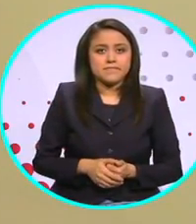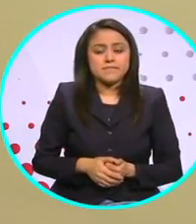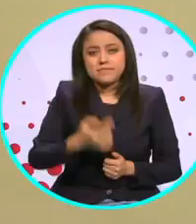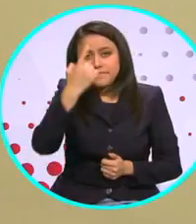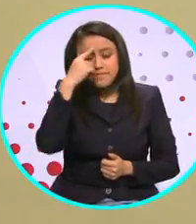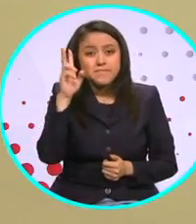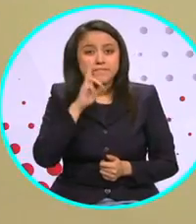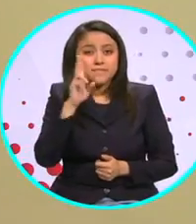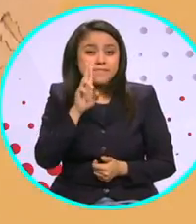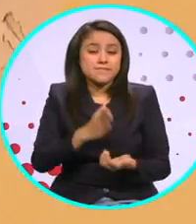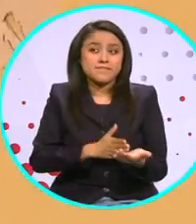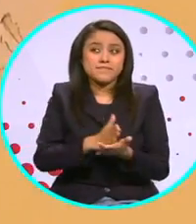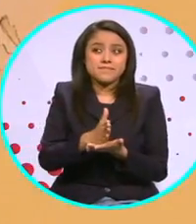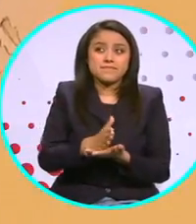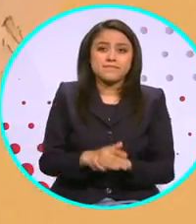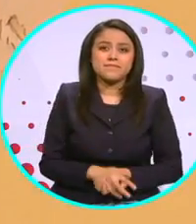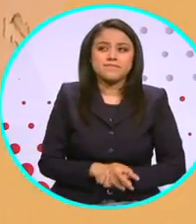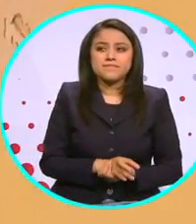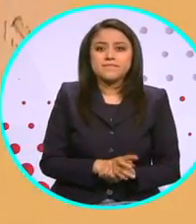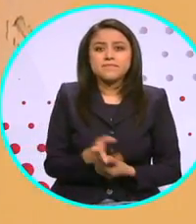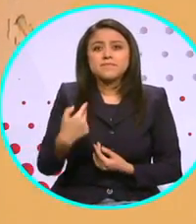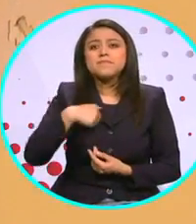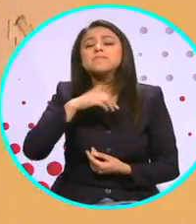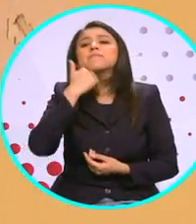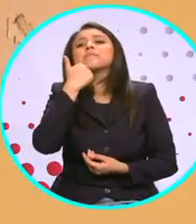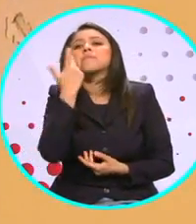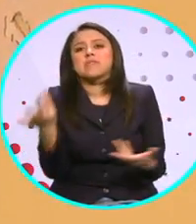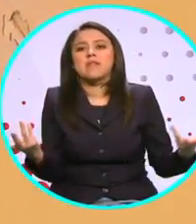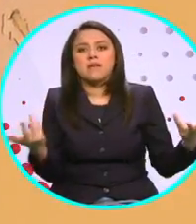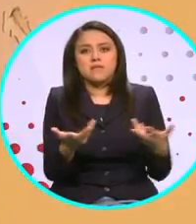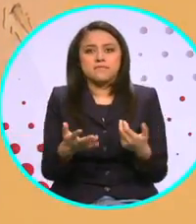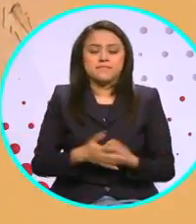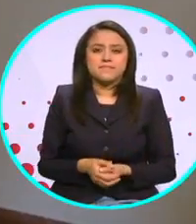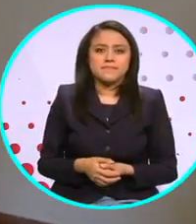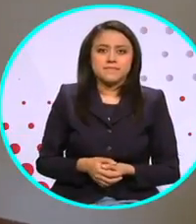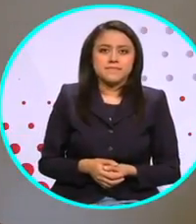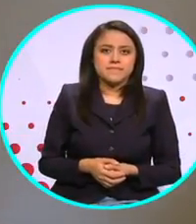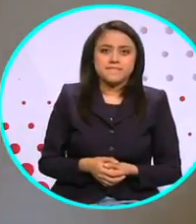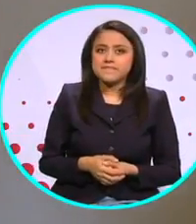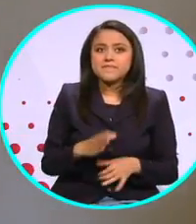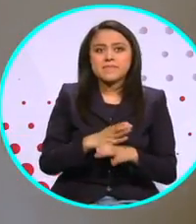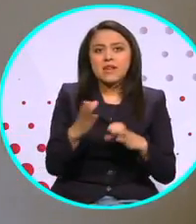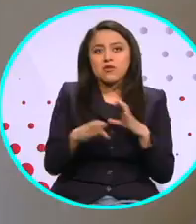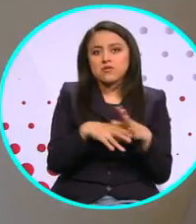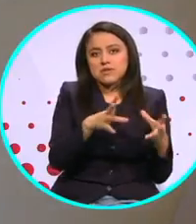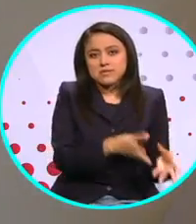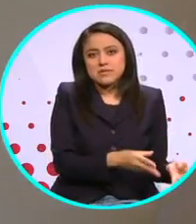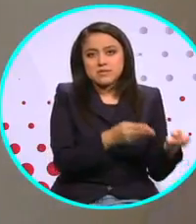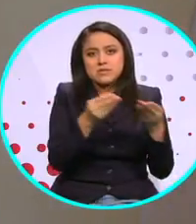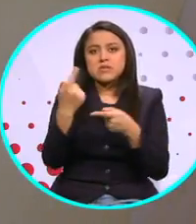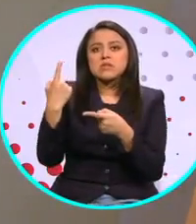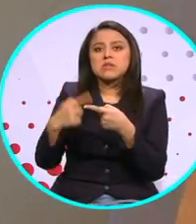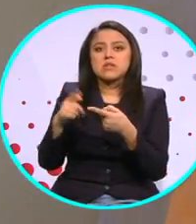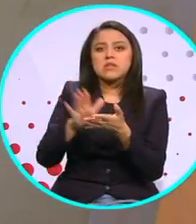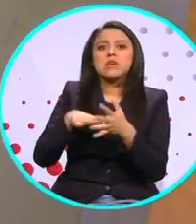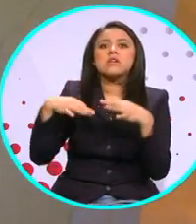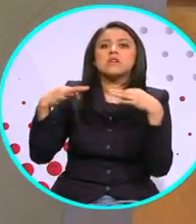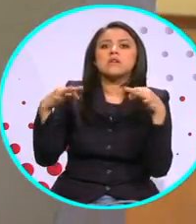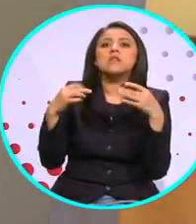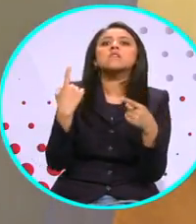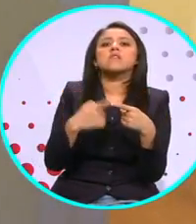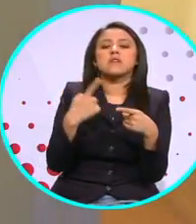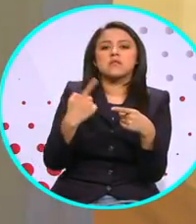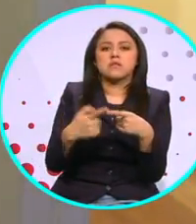pudiéramos entrar y vamos a hacernos cargo de todo esto. ¿Sí? De sacar todas las sí, cosas. Sí, de sacar todas las cosas. ¿Quién les dio ese